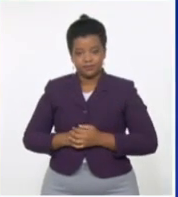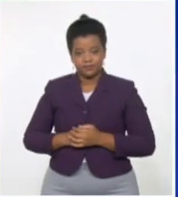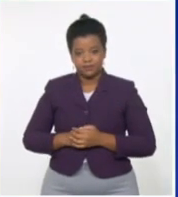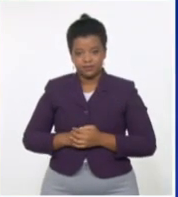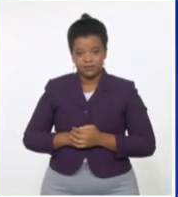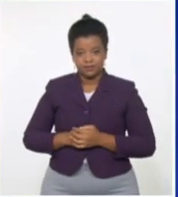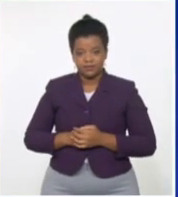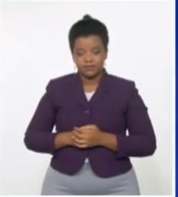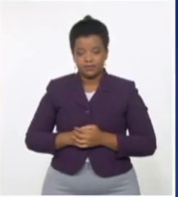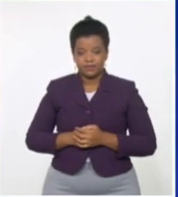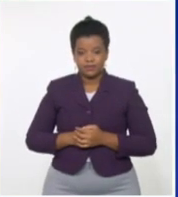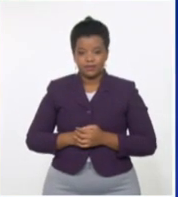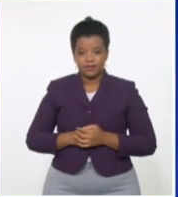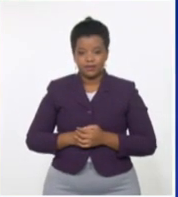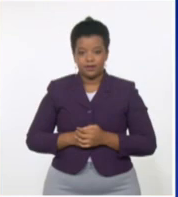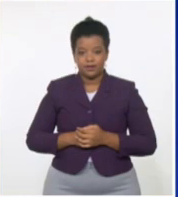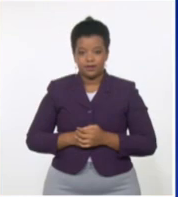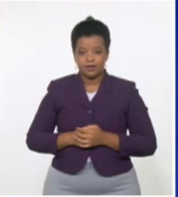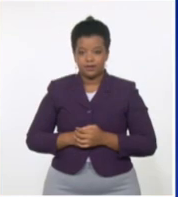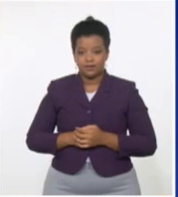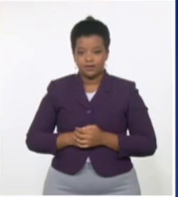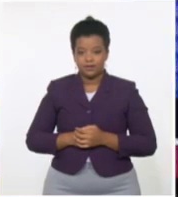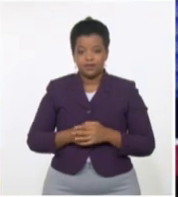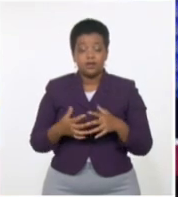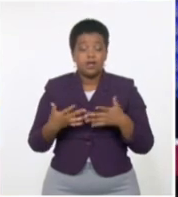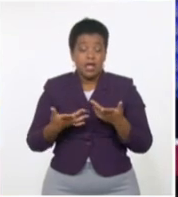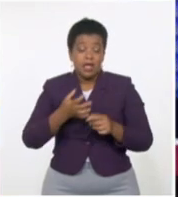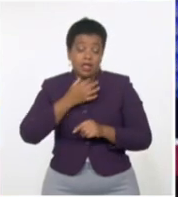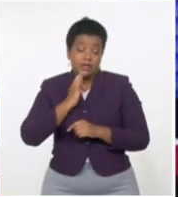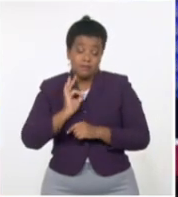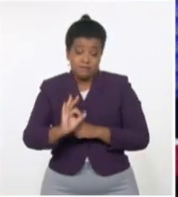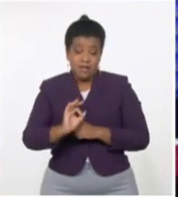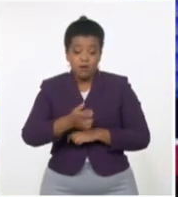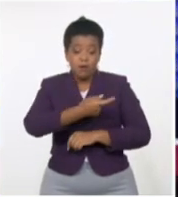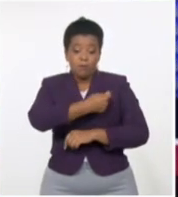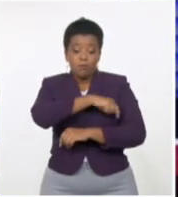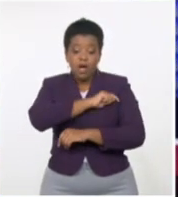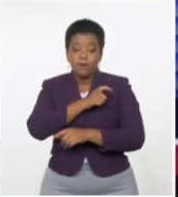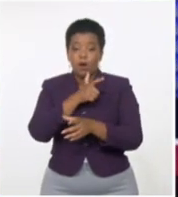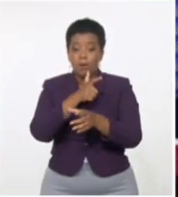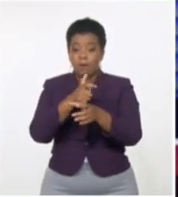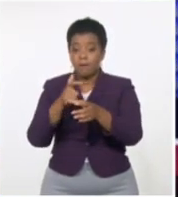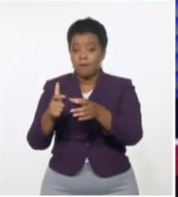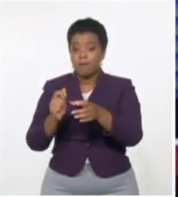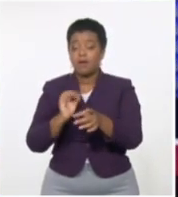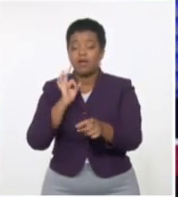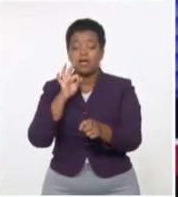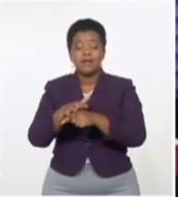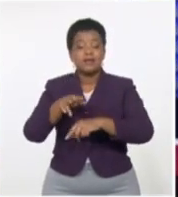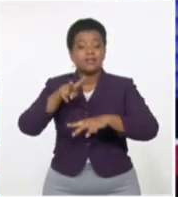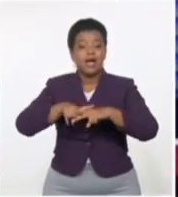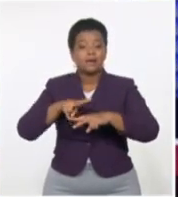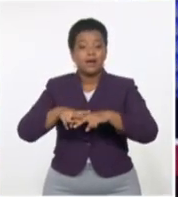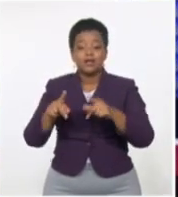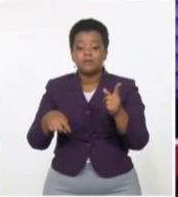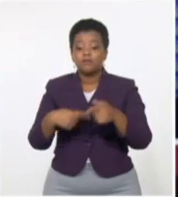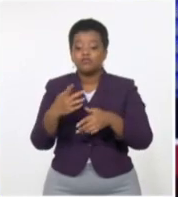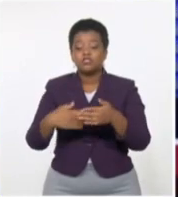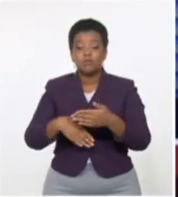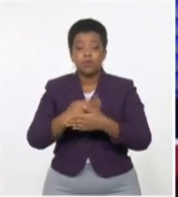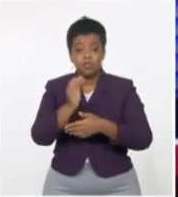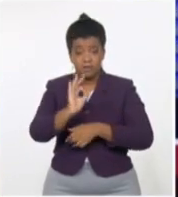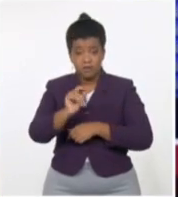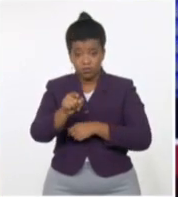Cuando hablamos de una intervención poblacional como la que tiene lugar, como la que ya tendrá lugar en La Habana en los próximos días, como usted